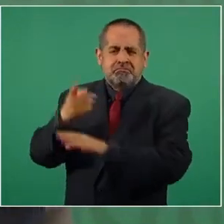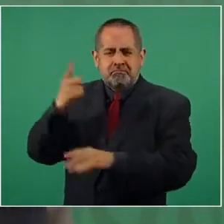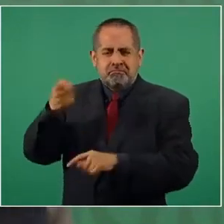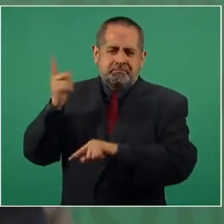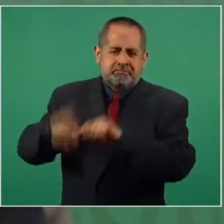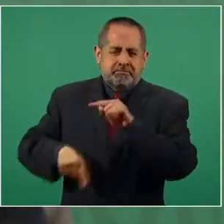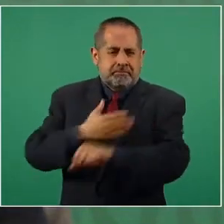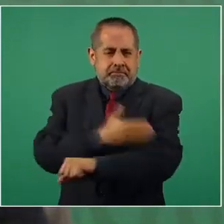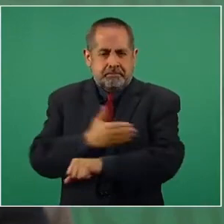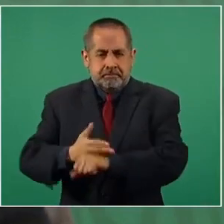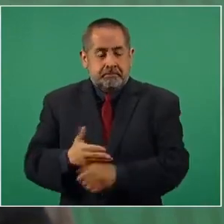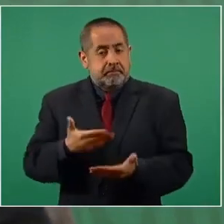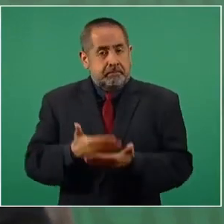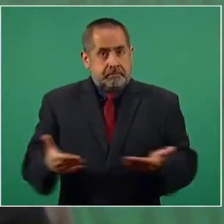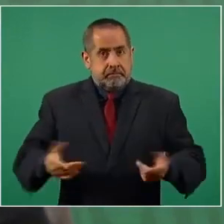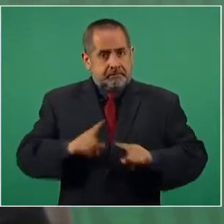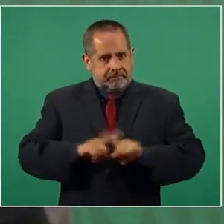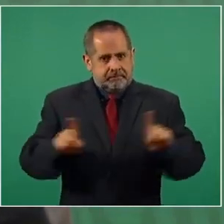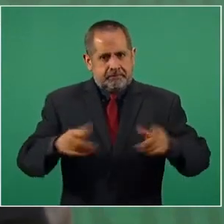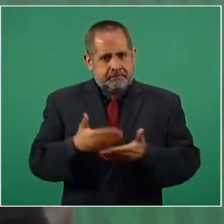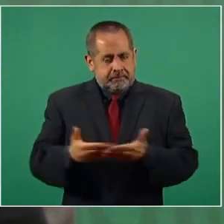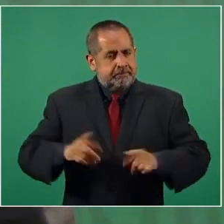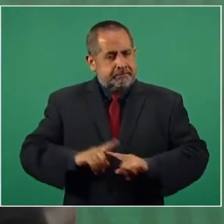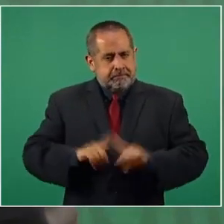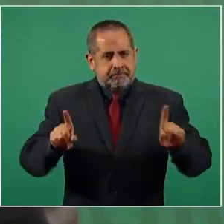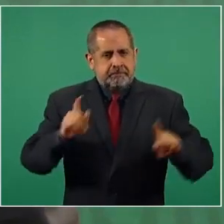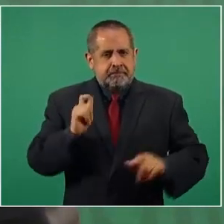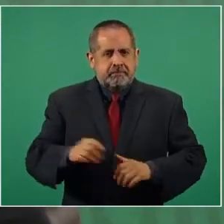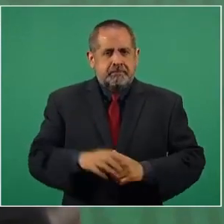La diferencia ahora